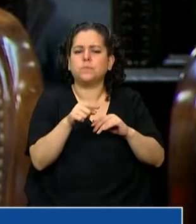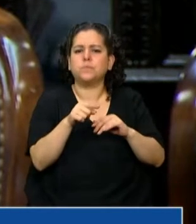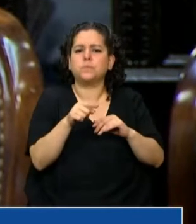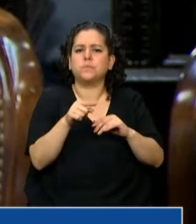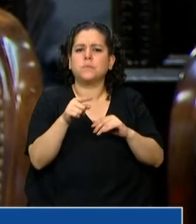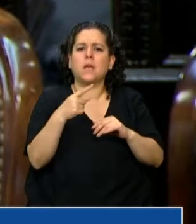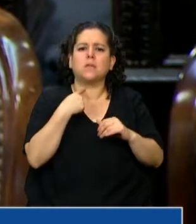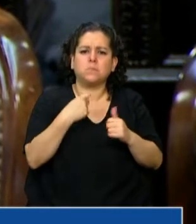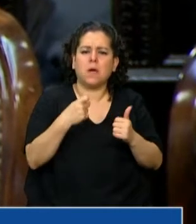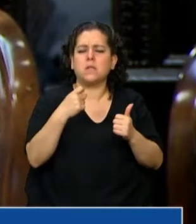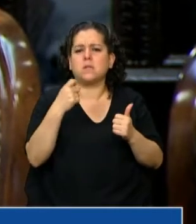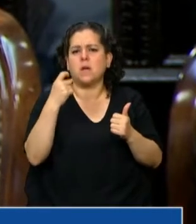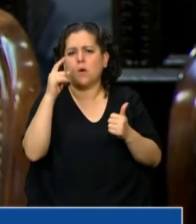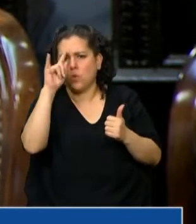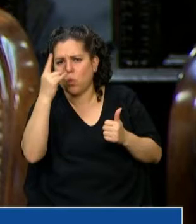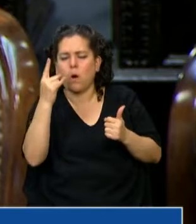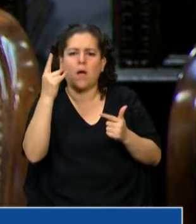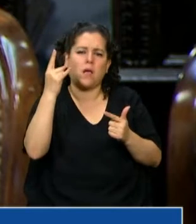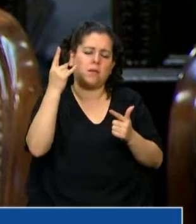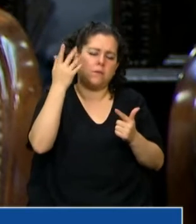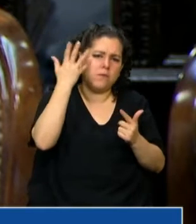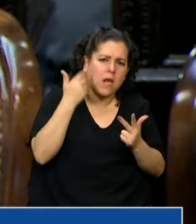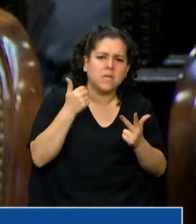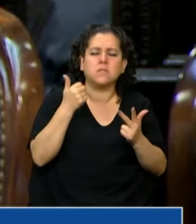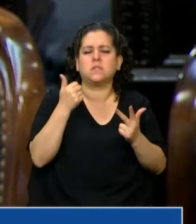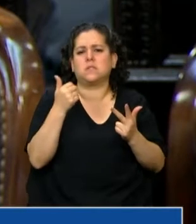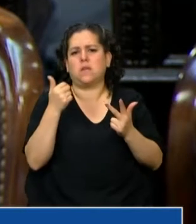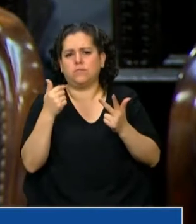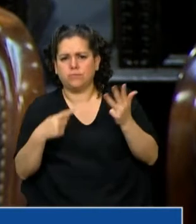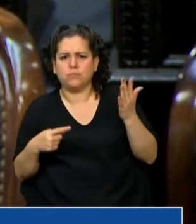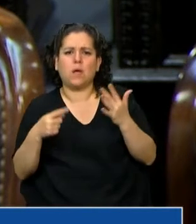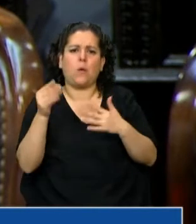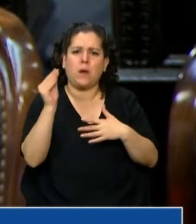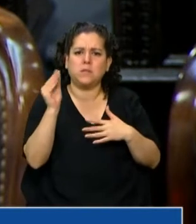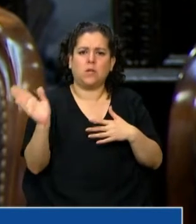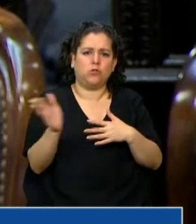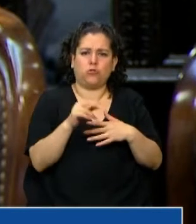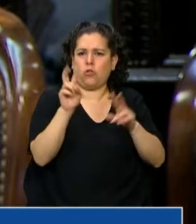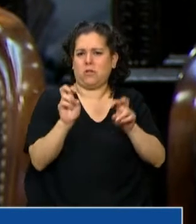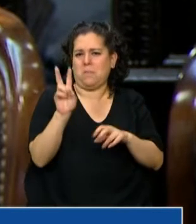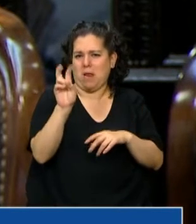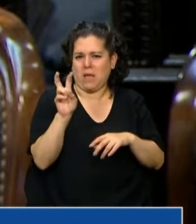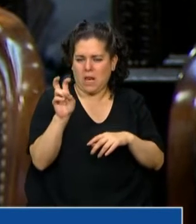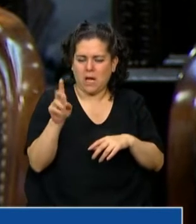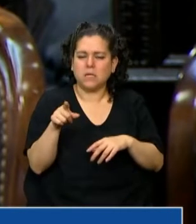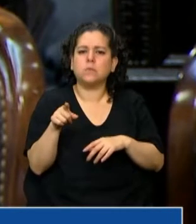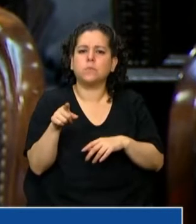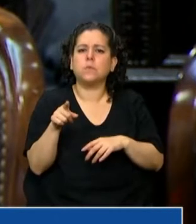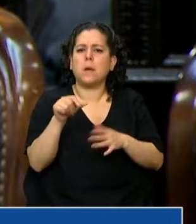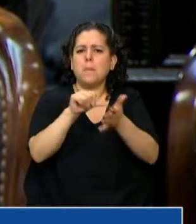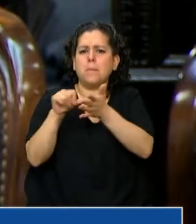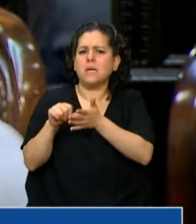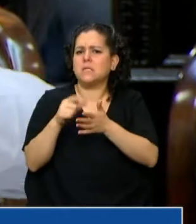Uruguay, España, Francia y Brasil. ¿En qué países existe ley de alquileres? En todos, obviamente. ¿En qué